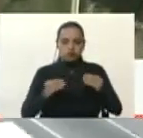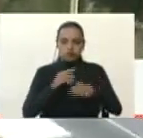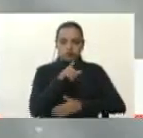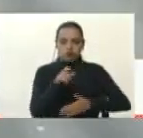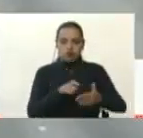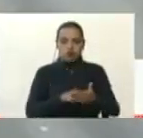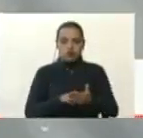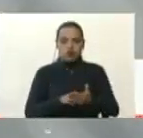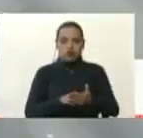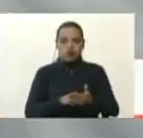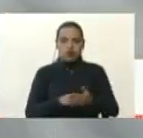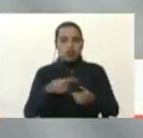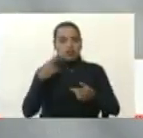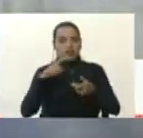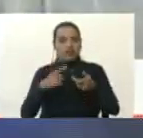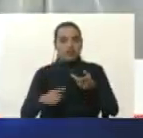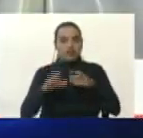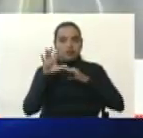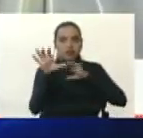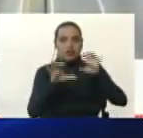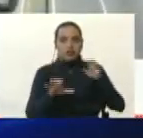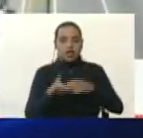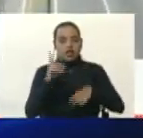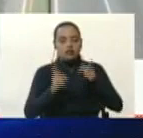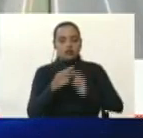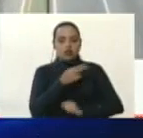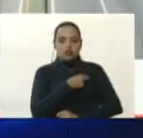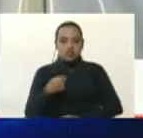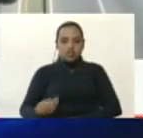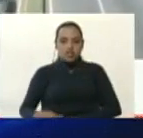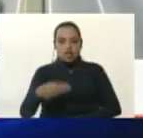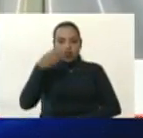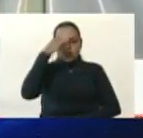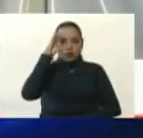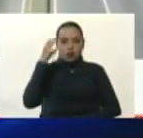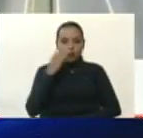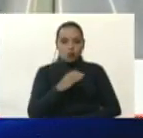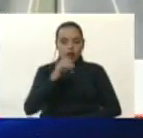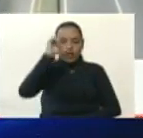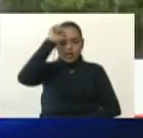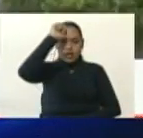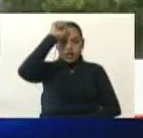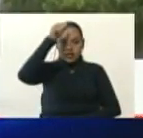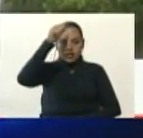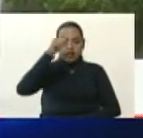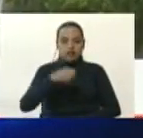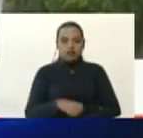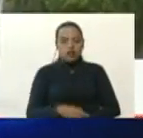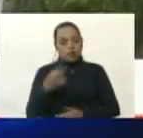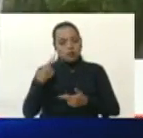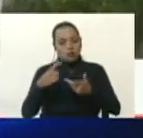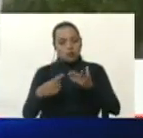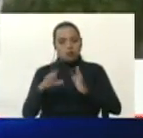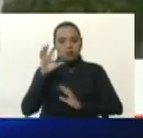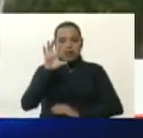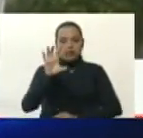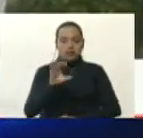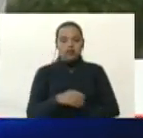traído de diversos países, entre ellos China, Cuba, la India, entre otros países.